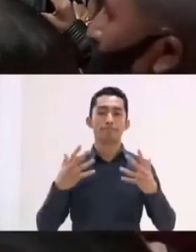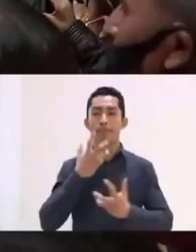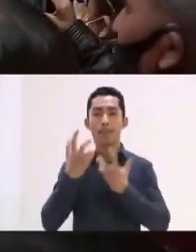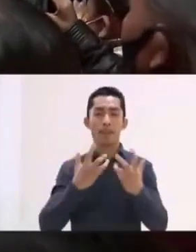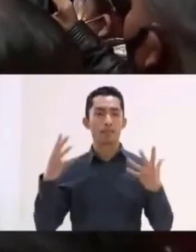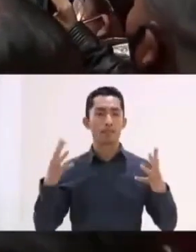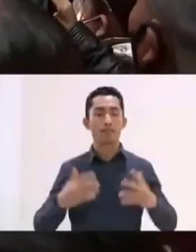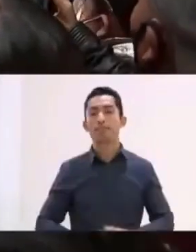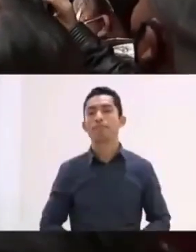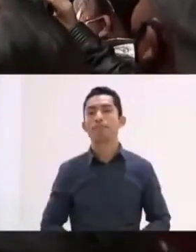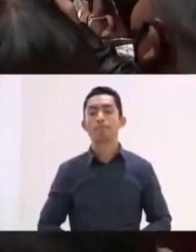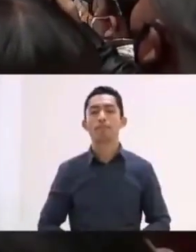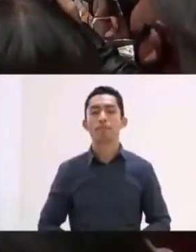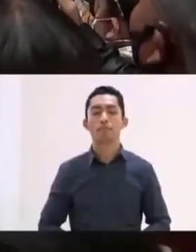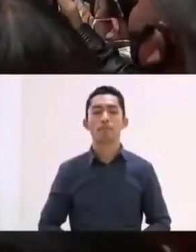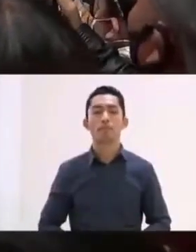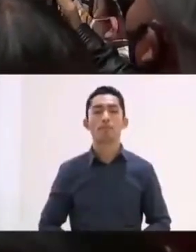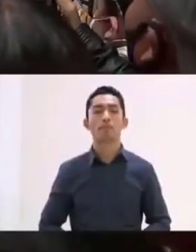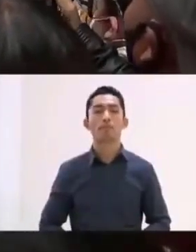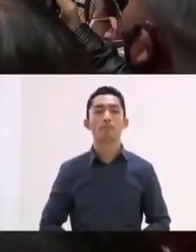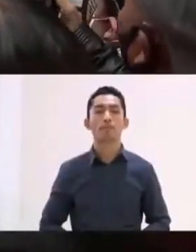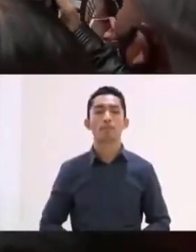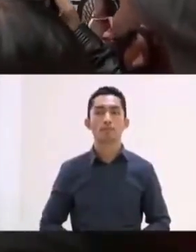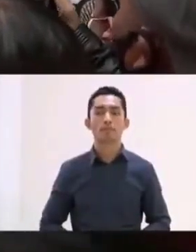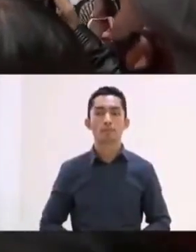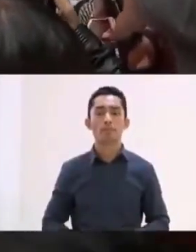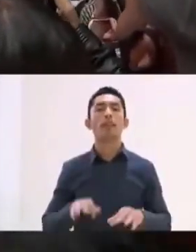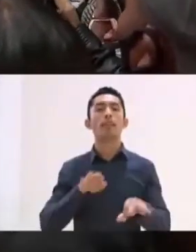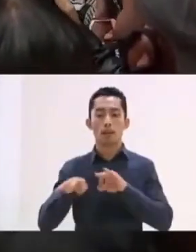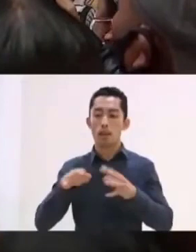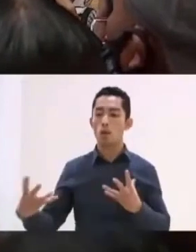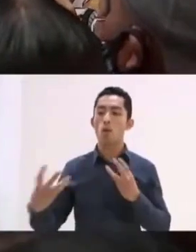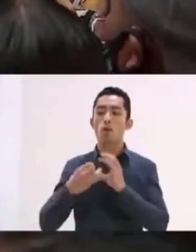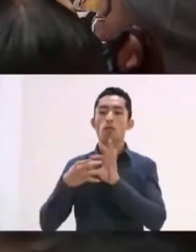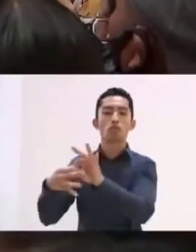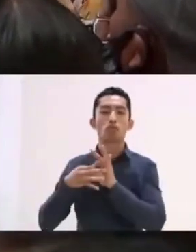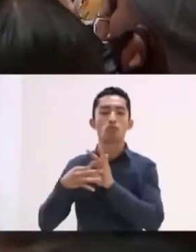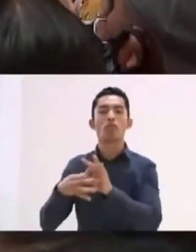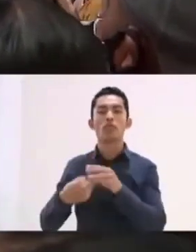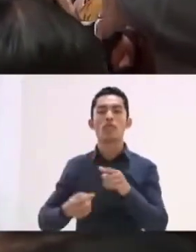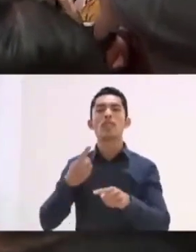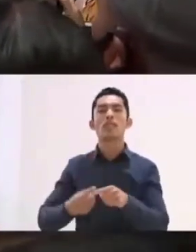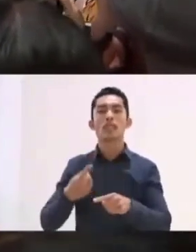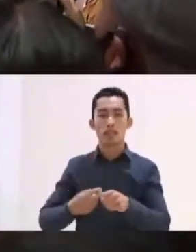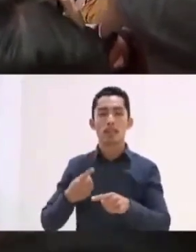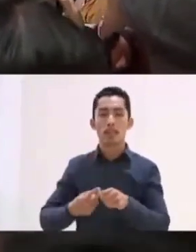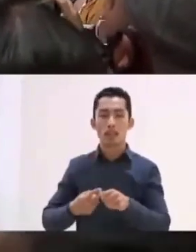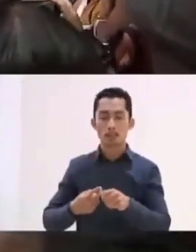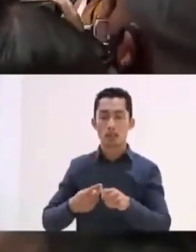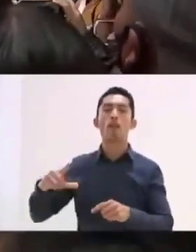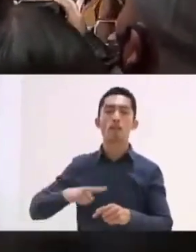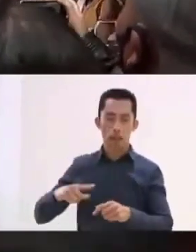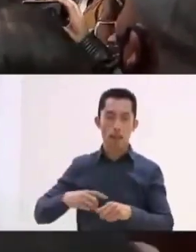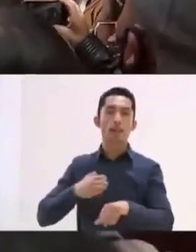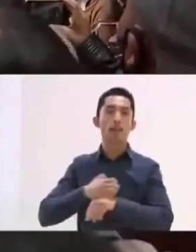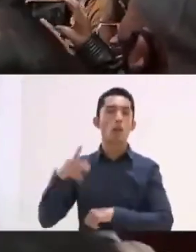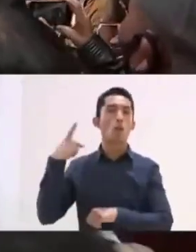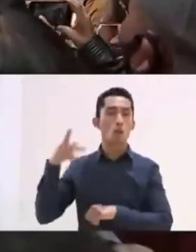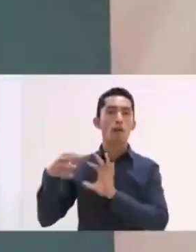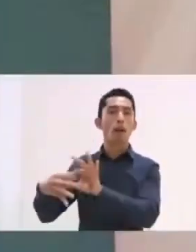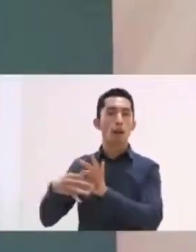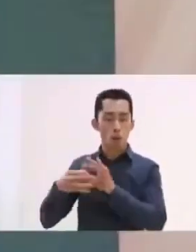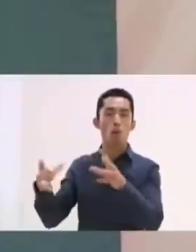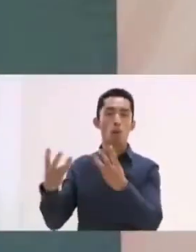Y estamos trabajando de manera coordinada con el gobierno del estado de